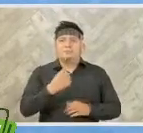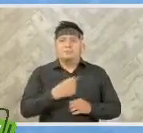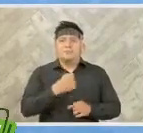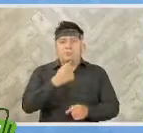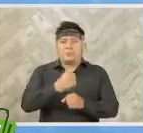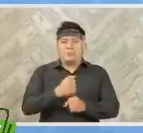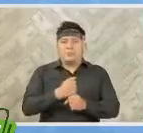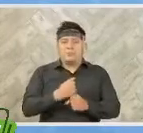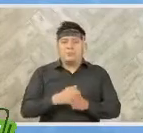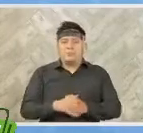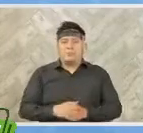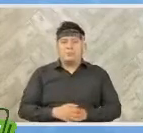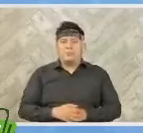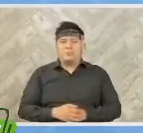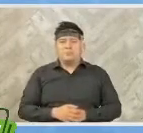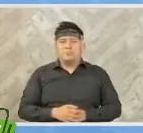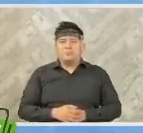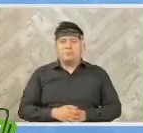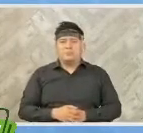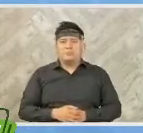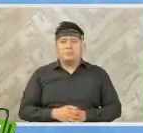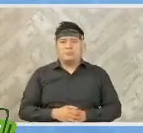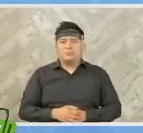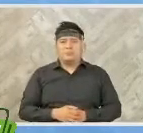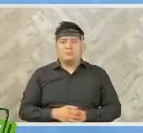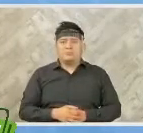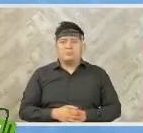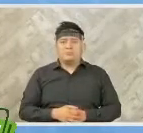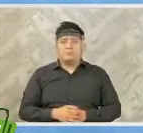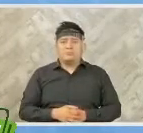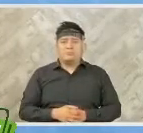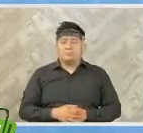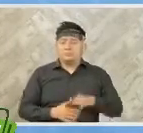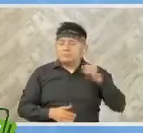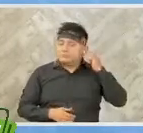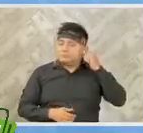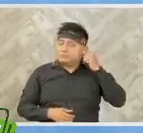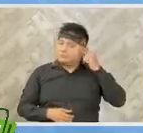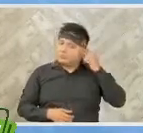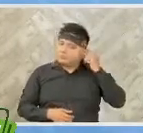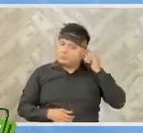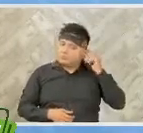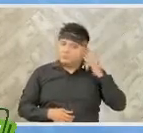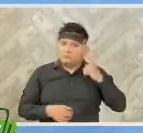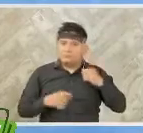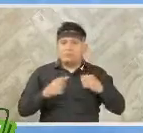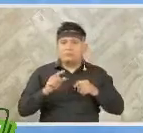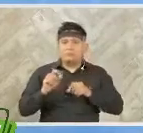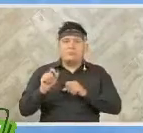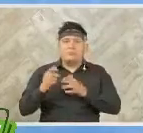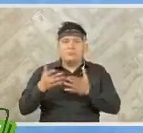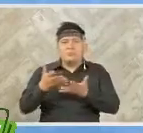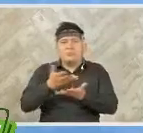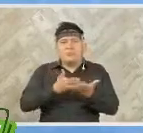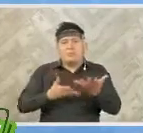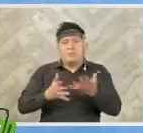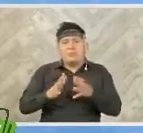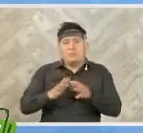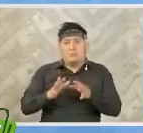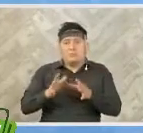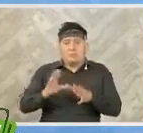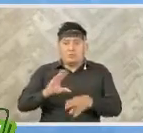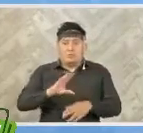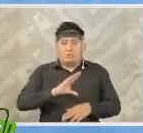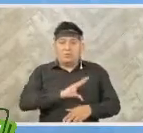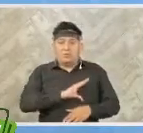refiere, y es poner las escaleras para el desarrollo. Nuestra tarea como Administración Municipal es